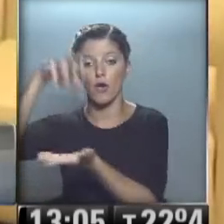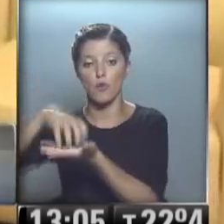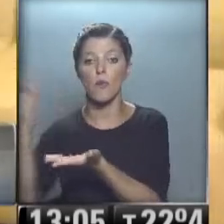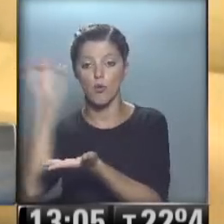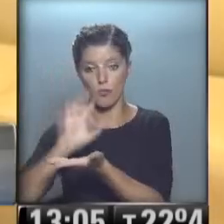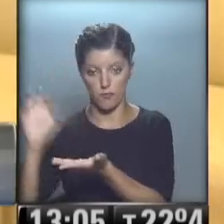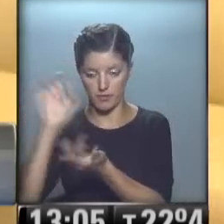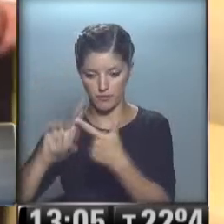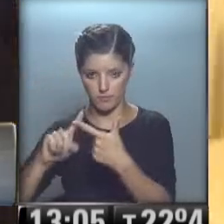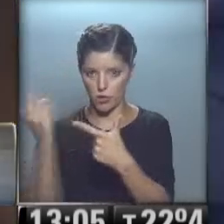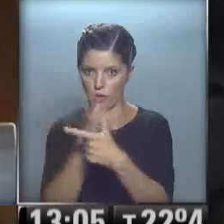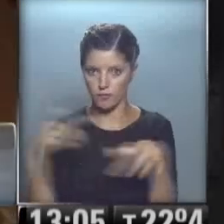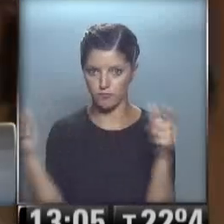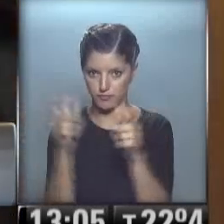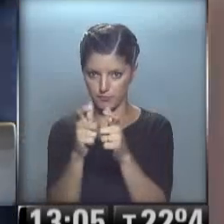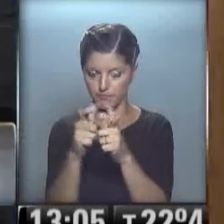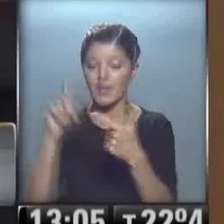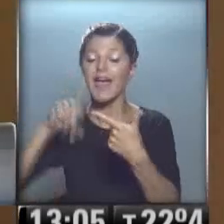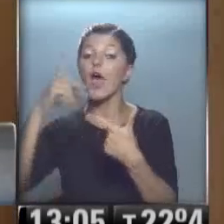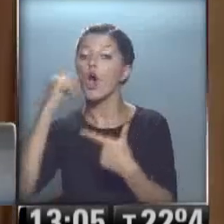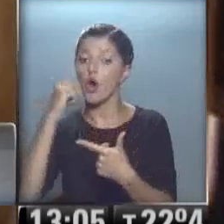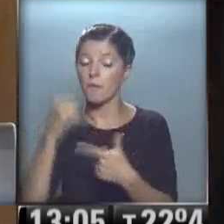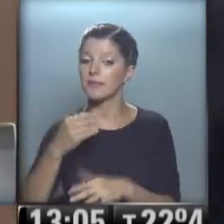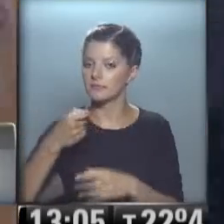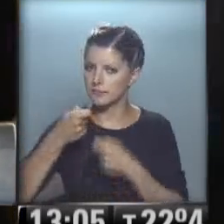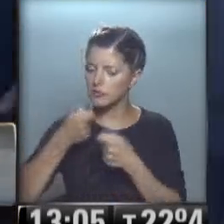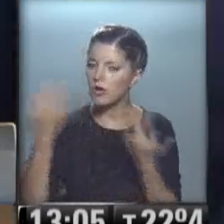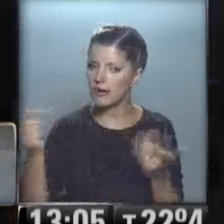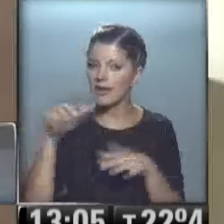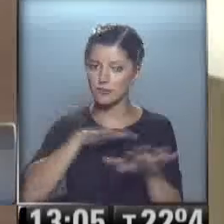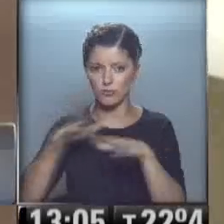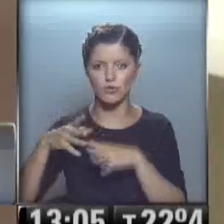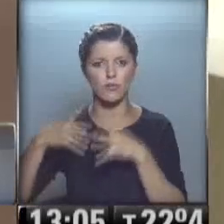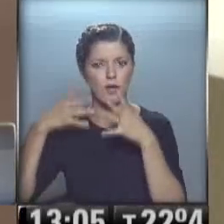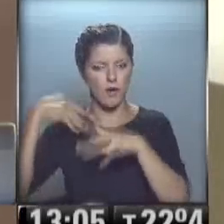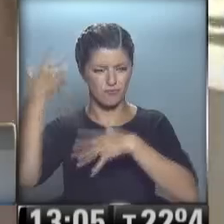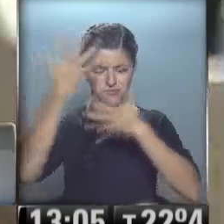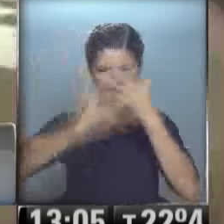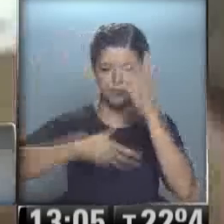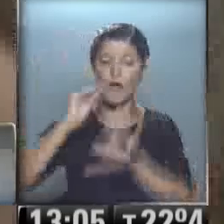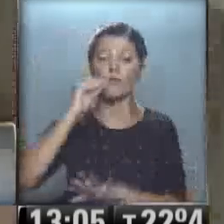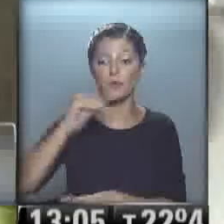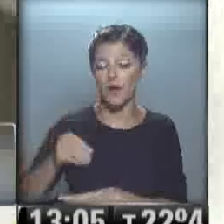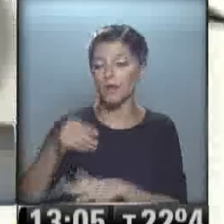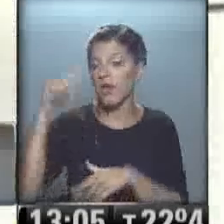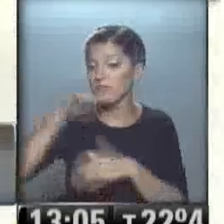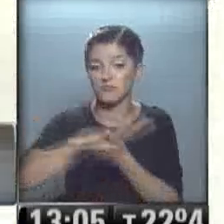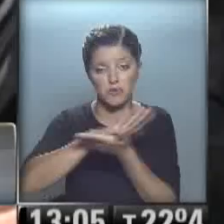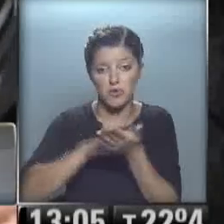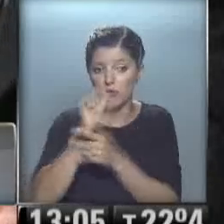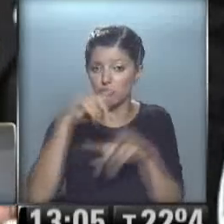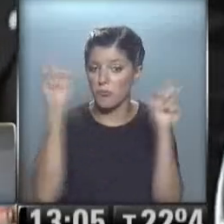europeo. Van Rompuy insistió en que el uso de la fuerza en Ucrania no va a resolver sus